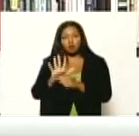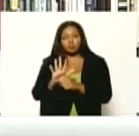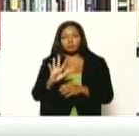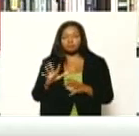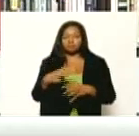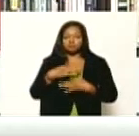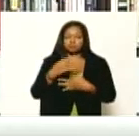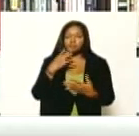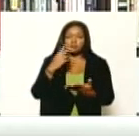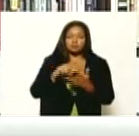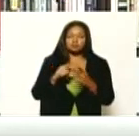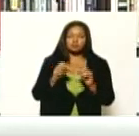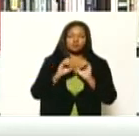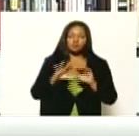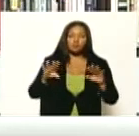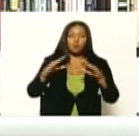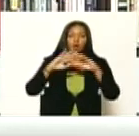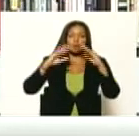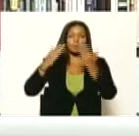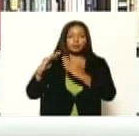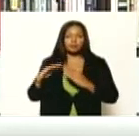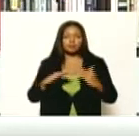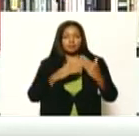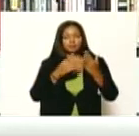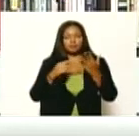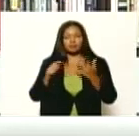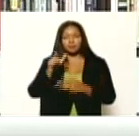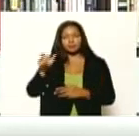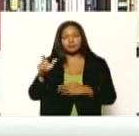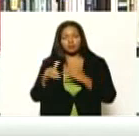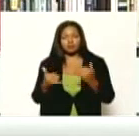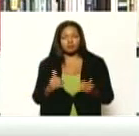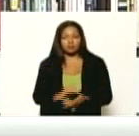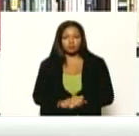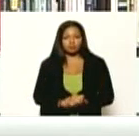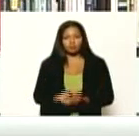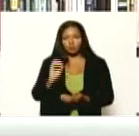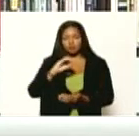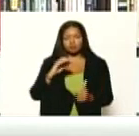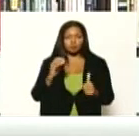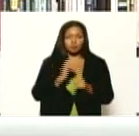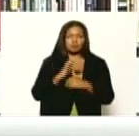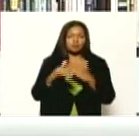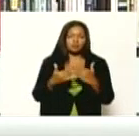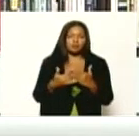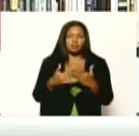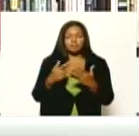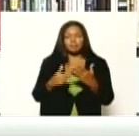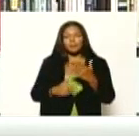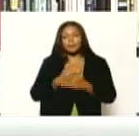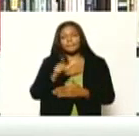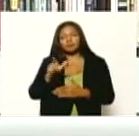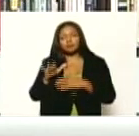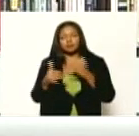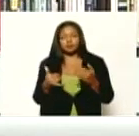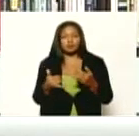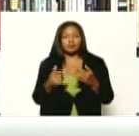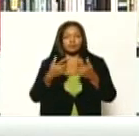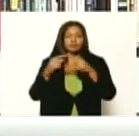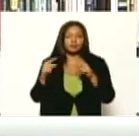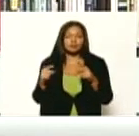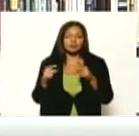por su presencia en transmisión comunitaria de múltiples casos o que se han detectado en múltiples países sin mayores